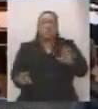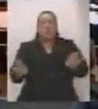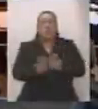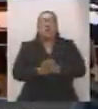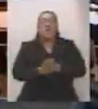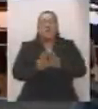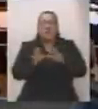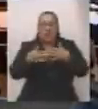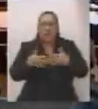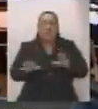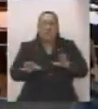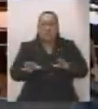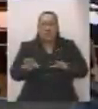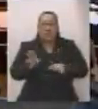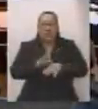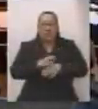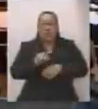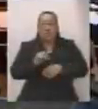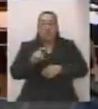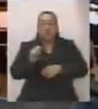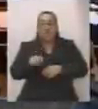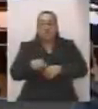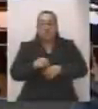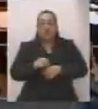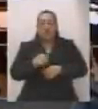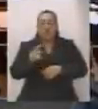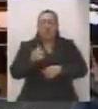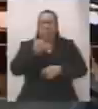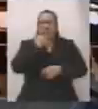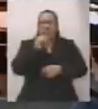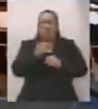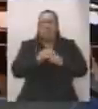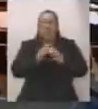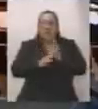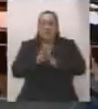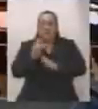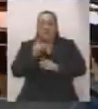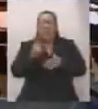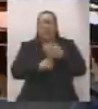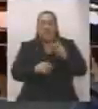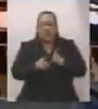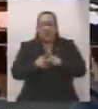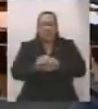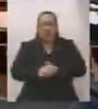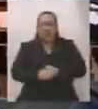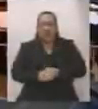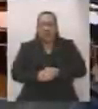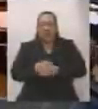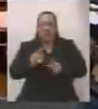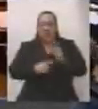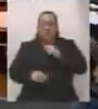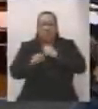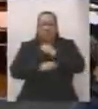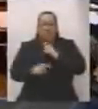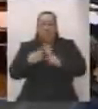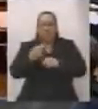se están ampliando. El doctor Maskin sostiene que esto no solamente ocurre en economías emergentes, sino también en países